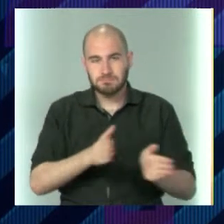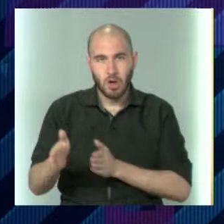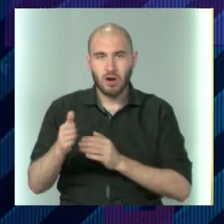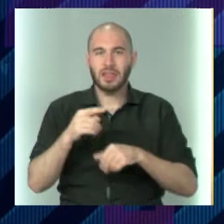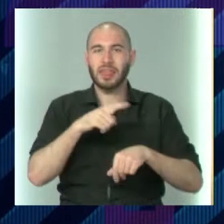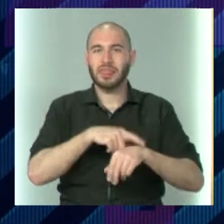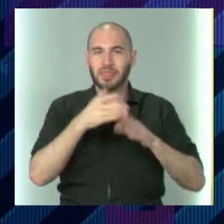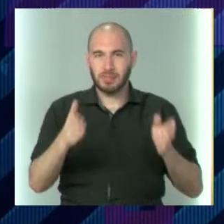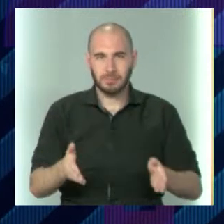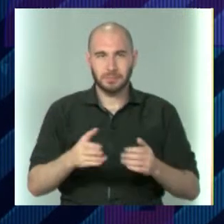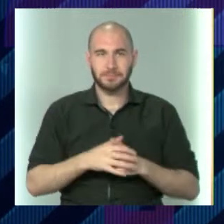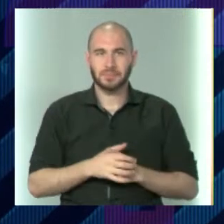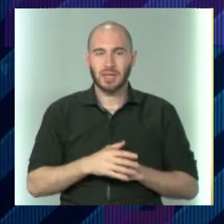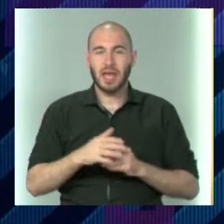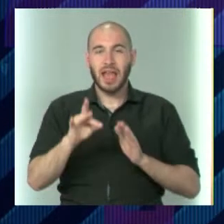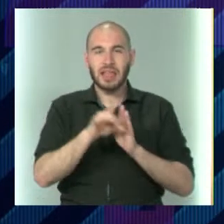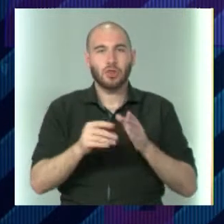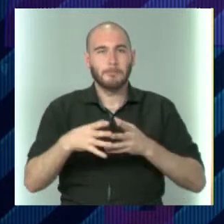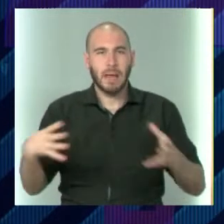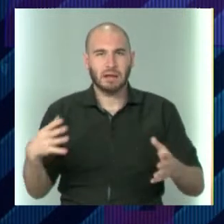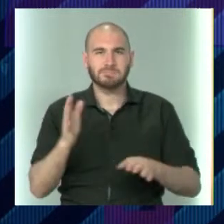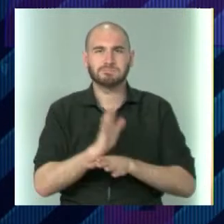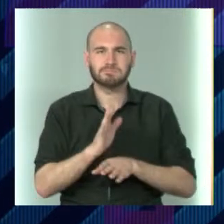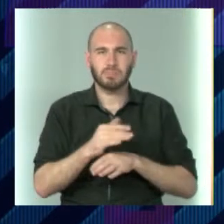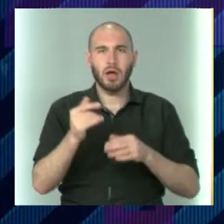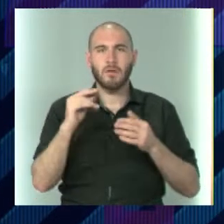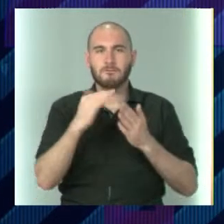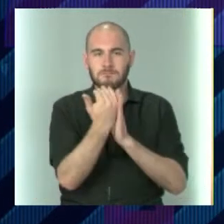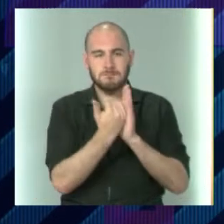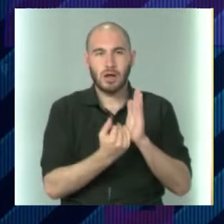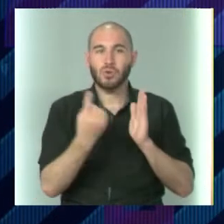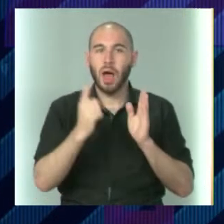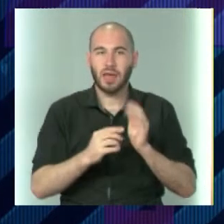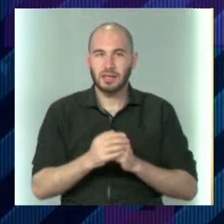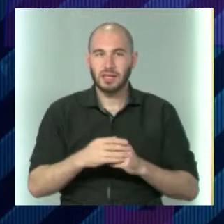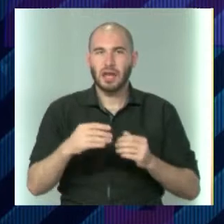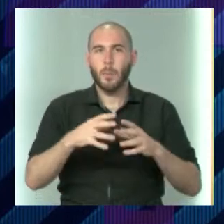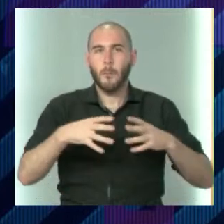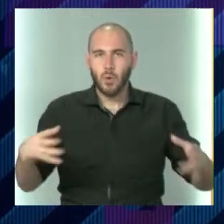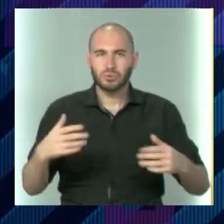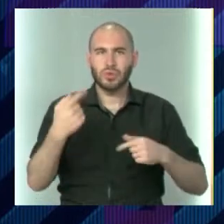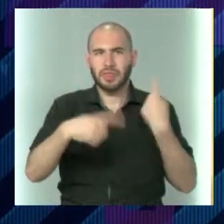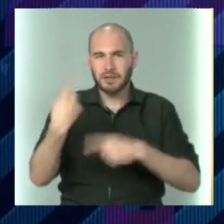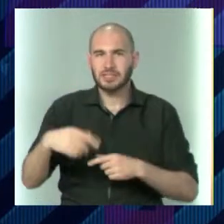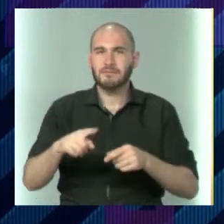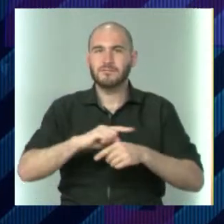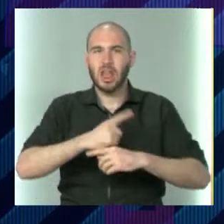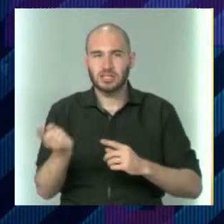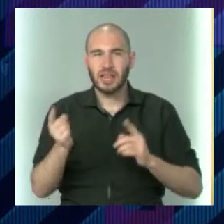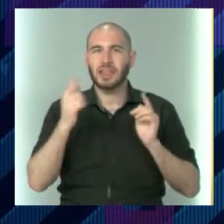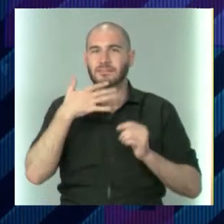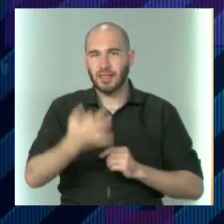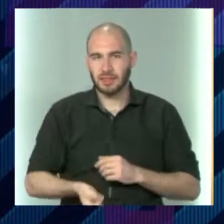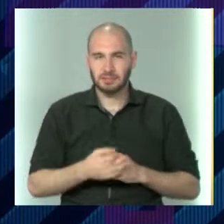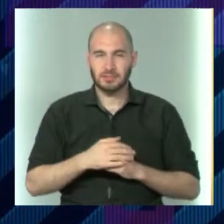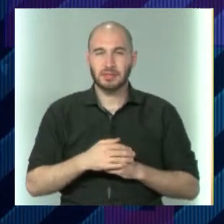tiempo razonable. Los macrodatos se pueden describir por las siguientes características: volumen, variedad, velocidad y veracidad.